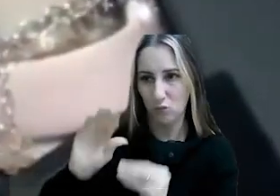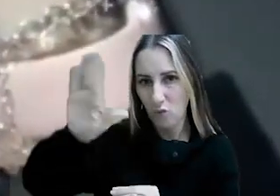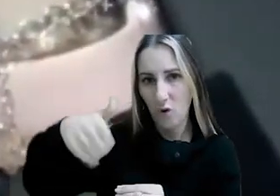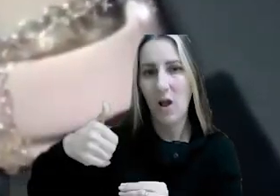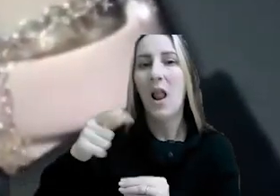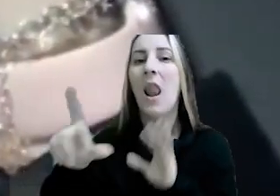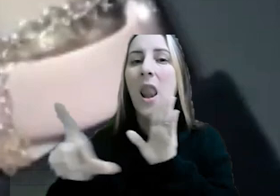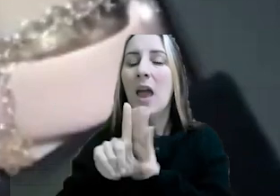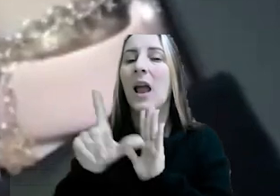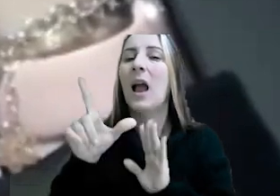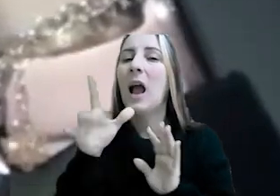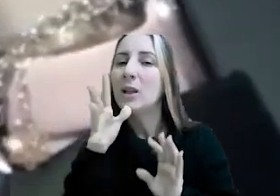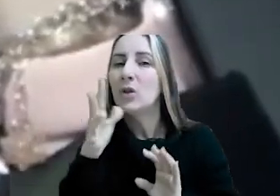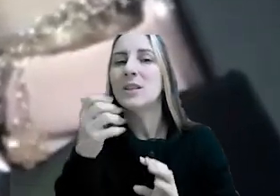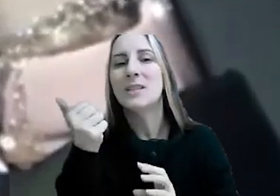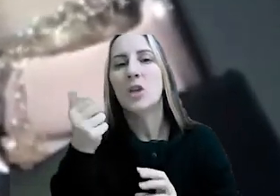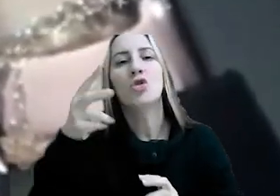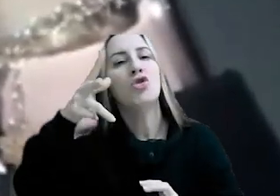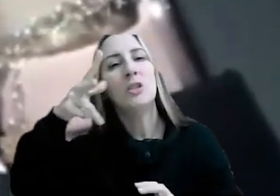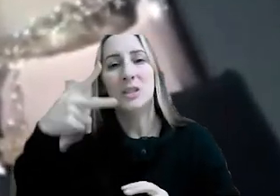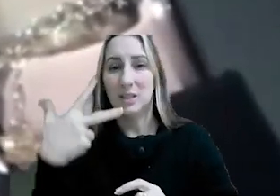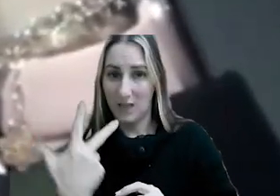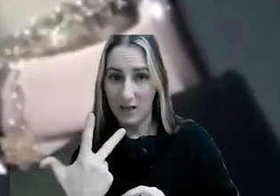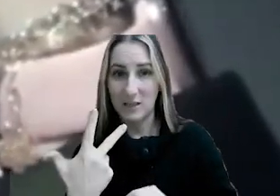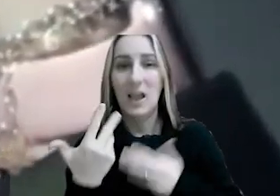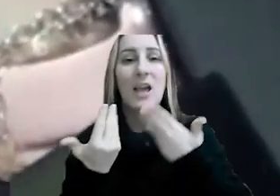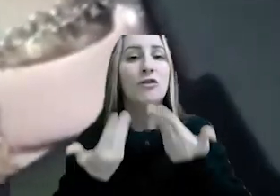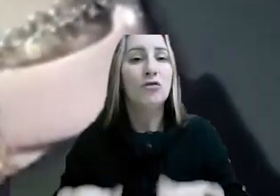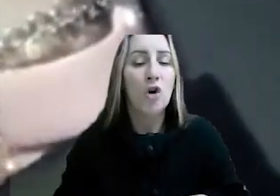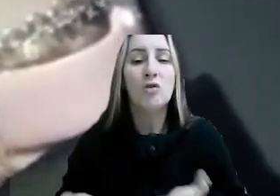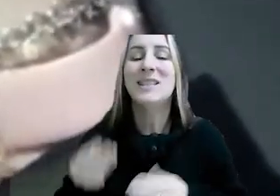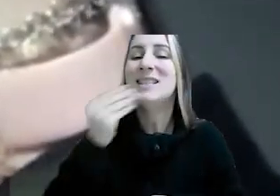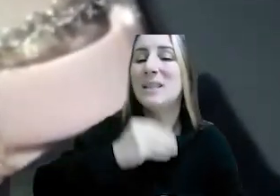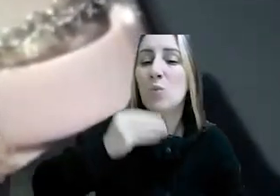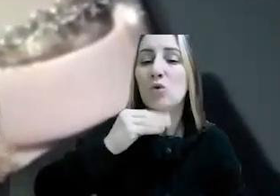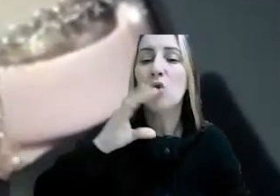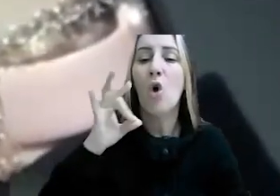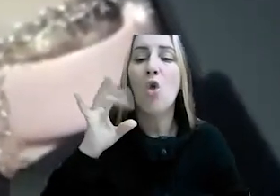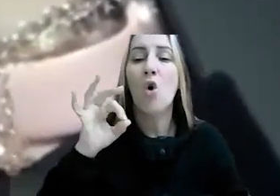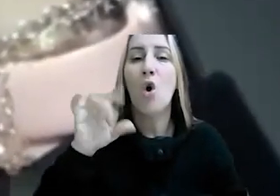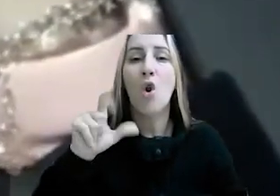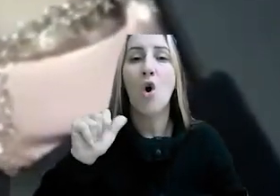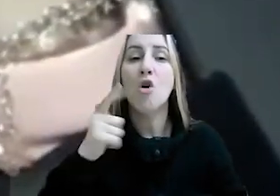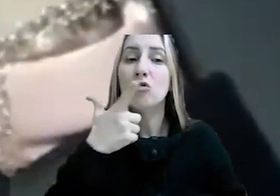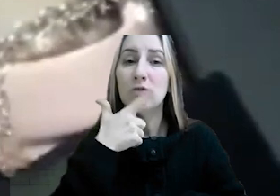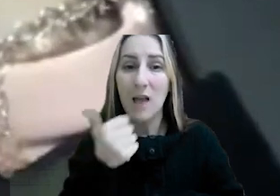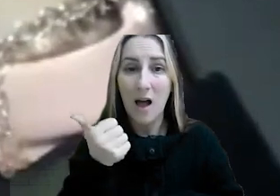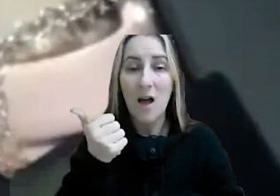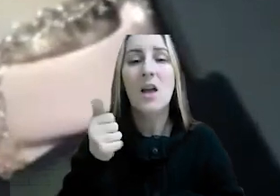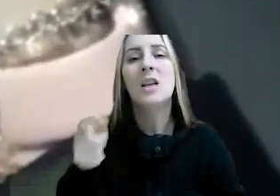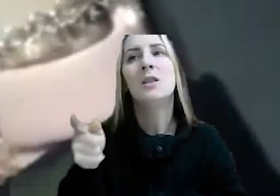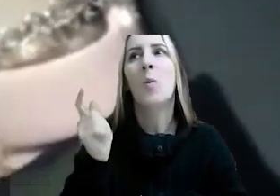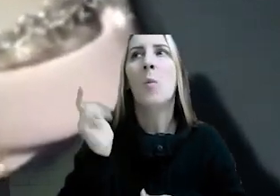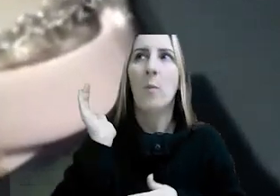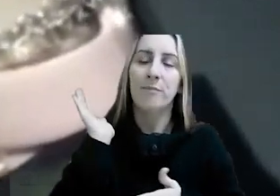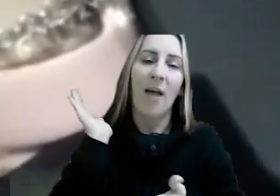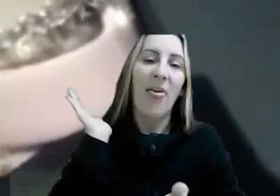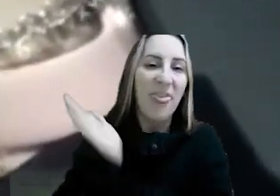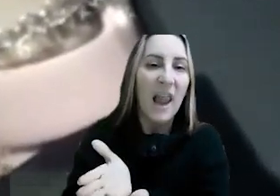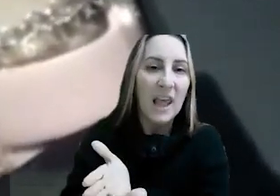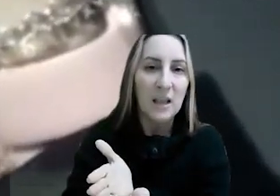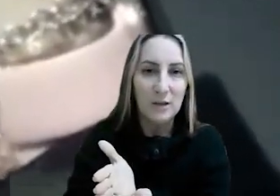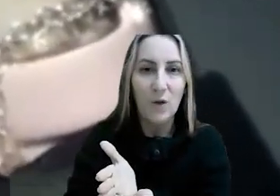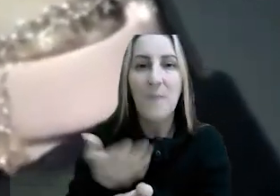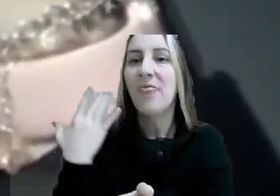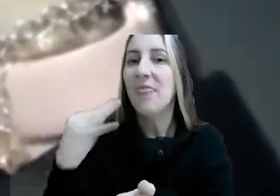Ley 11.683. Por consecuencia, simulación dolosa de pago es un delito que deberían